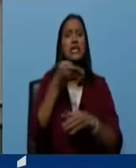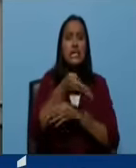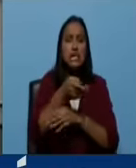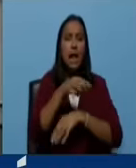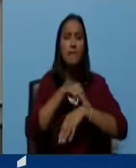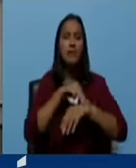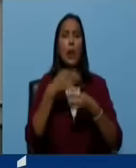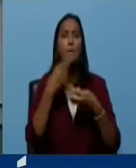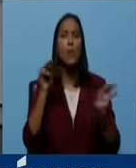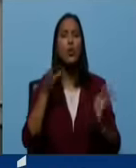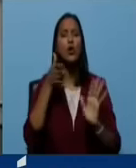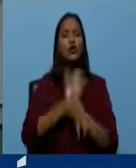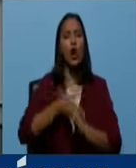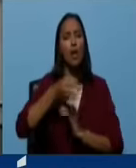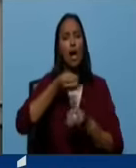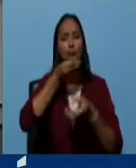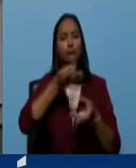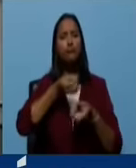sobre su